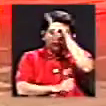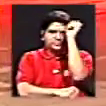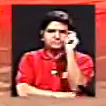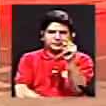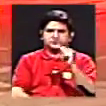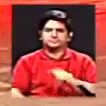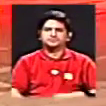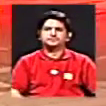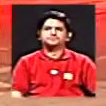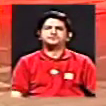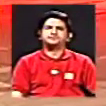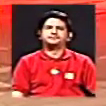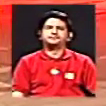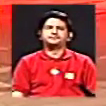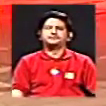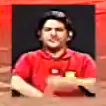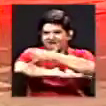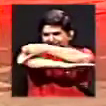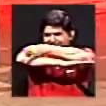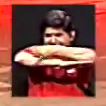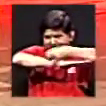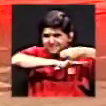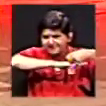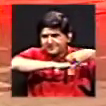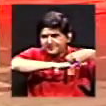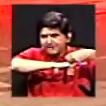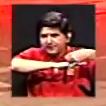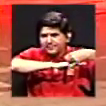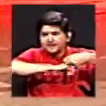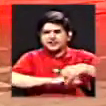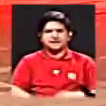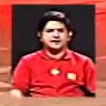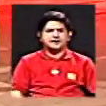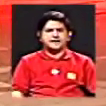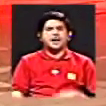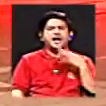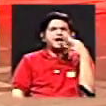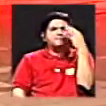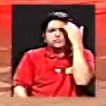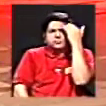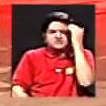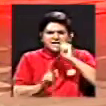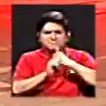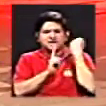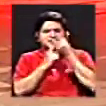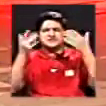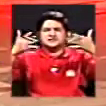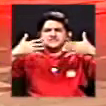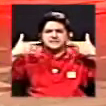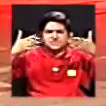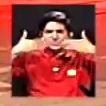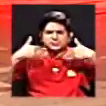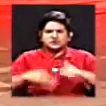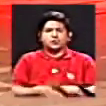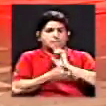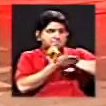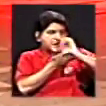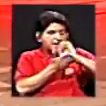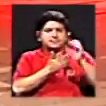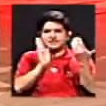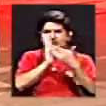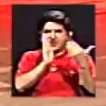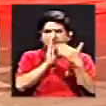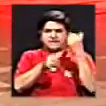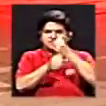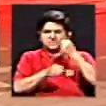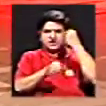consultarle. ¿La ingeniería puede prever las condiciones climáticas para evitar daños a una